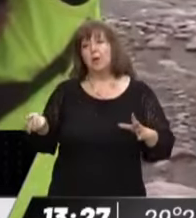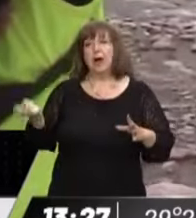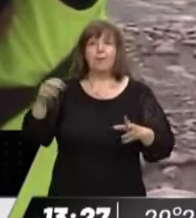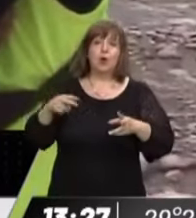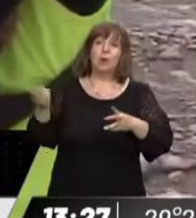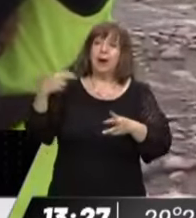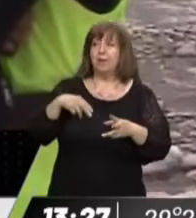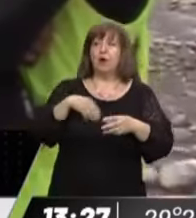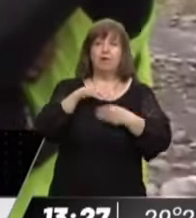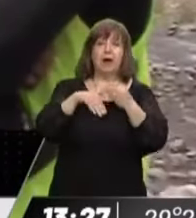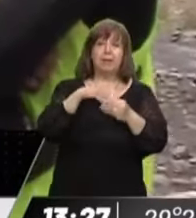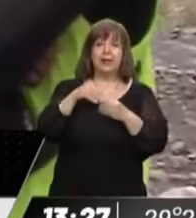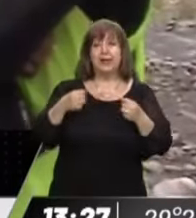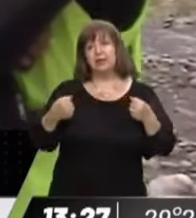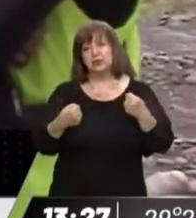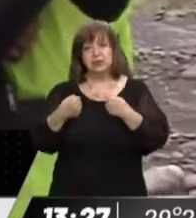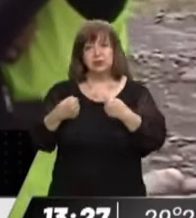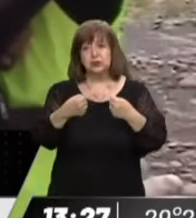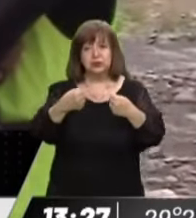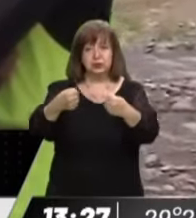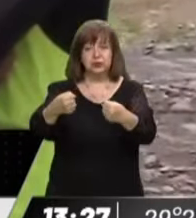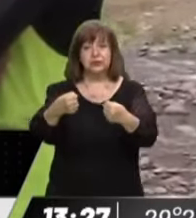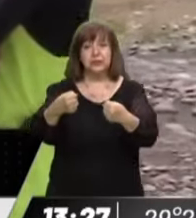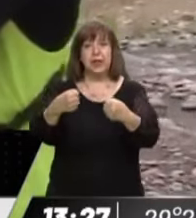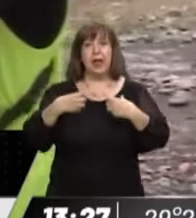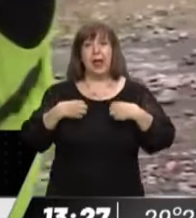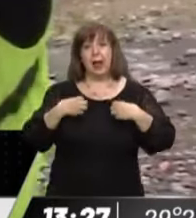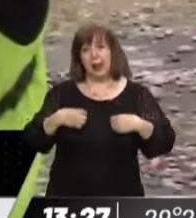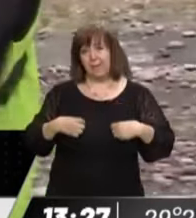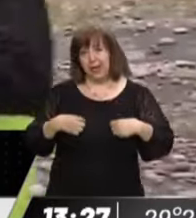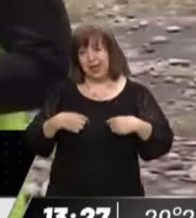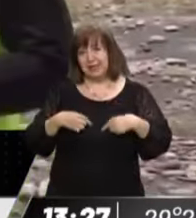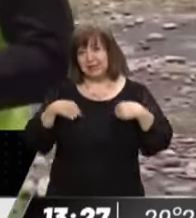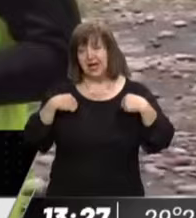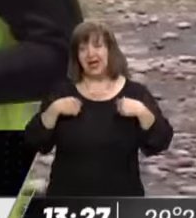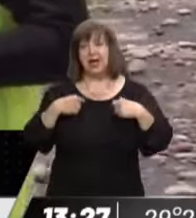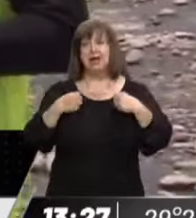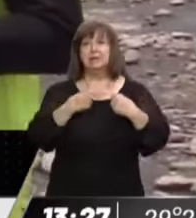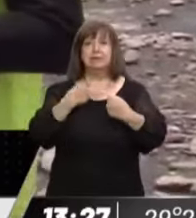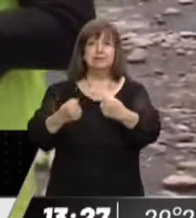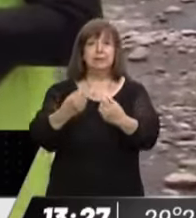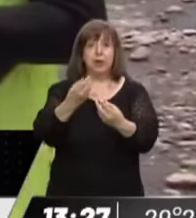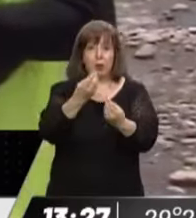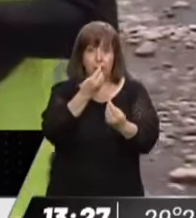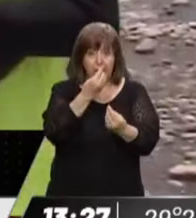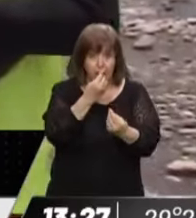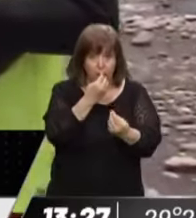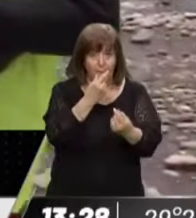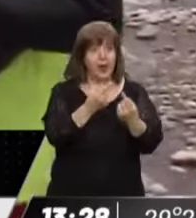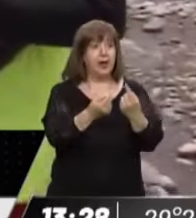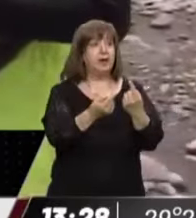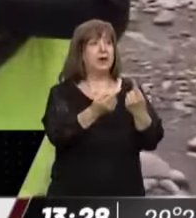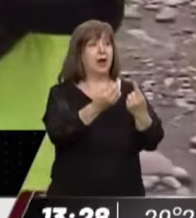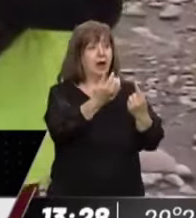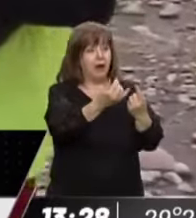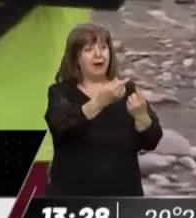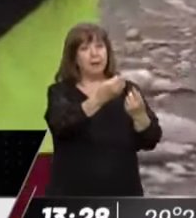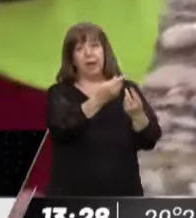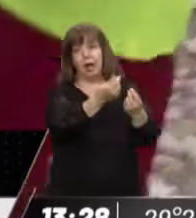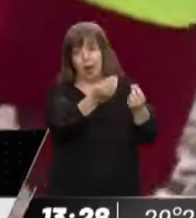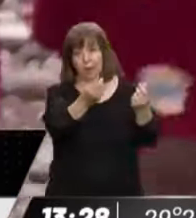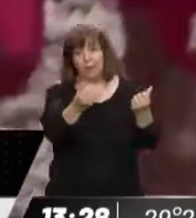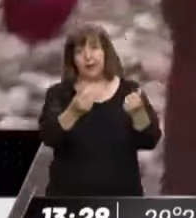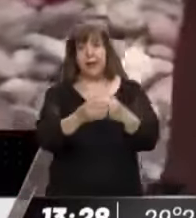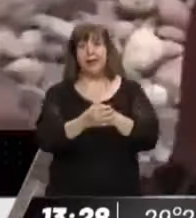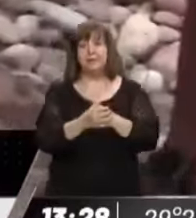venís como como Dios te trajo al mundo con un poco de pla acá vas a tener para tomar para comer para bañarte la malla Pero mira vos te